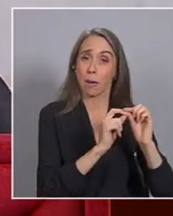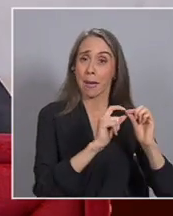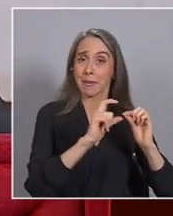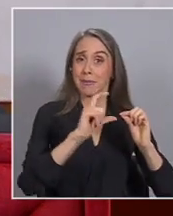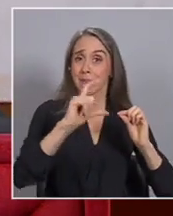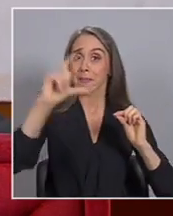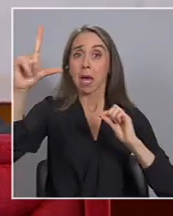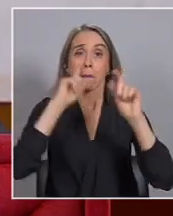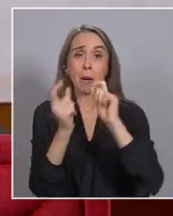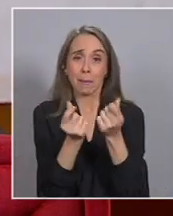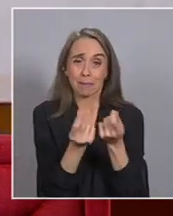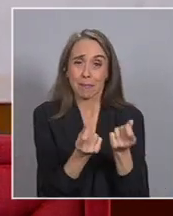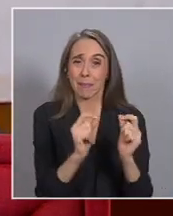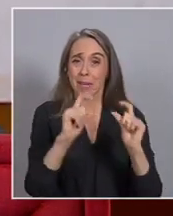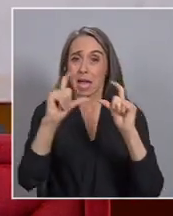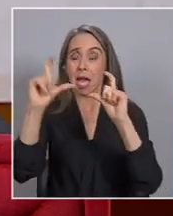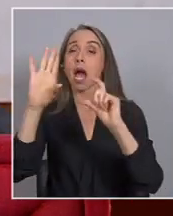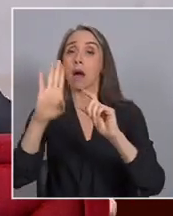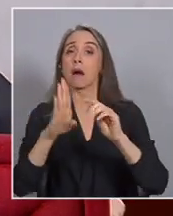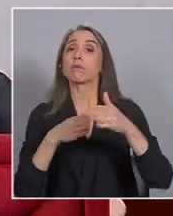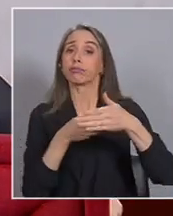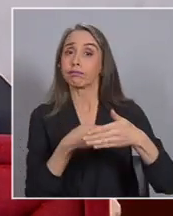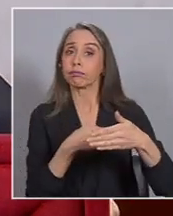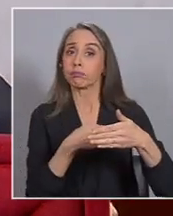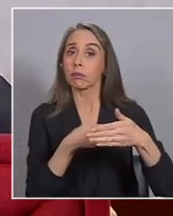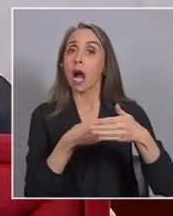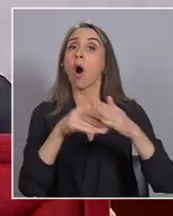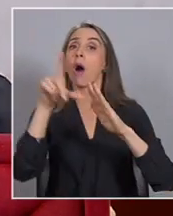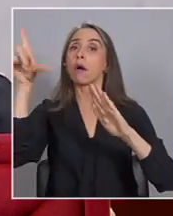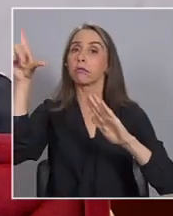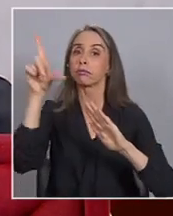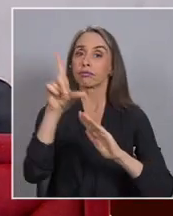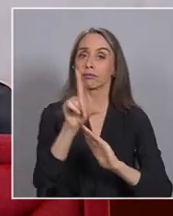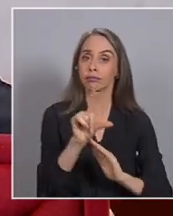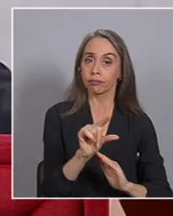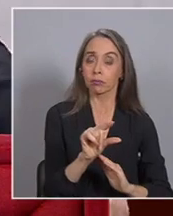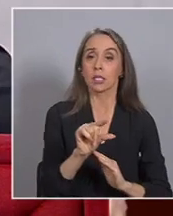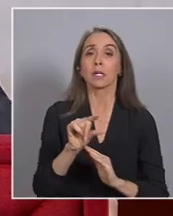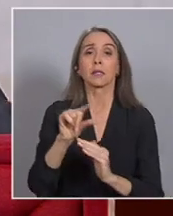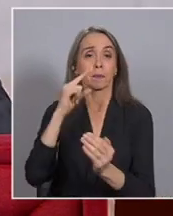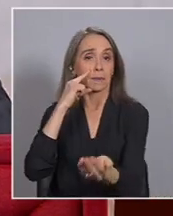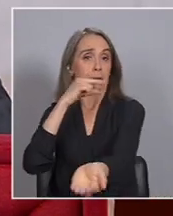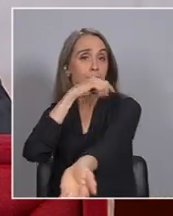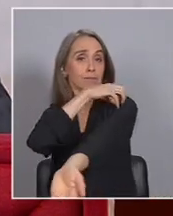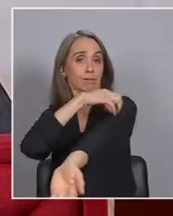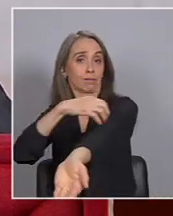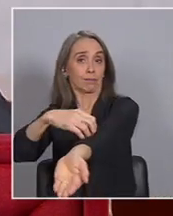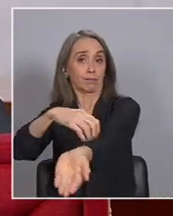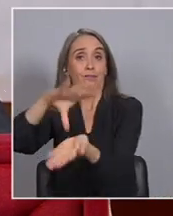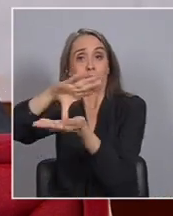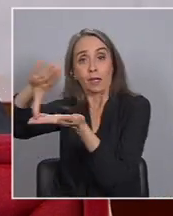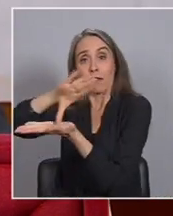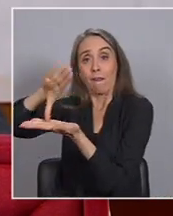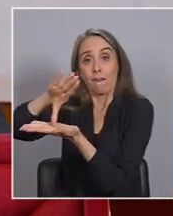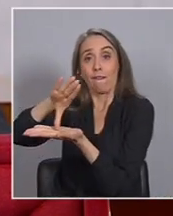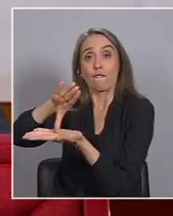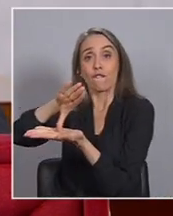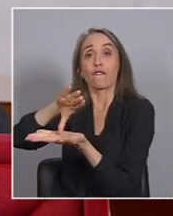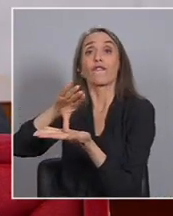peligrosa, está frenada y en retroceso. Las fronteras están más